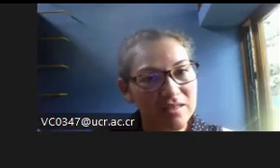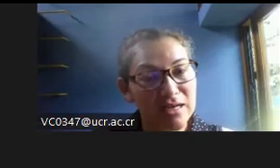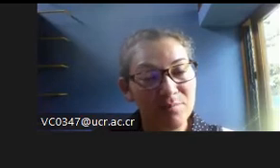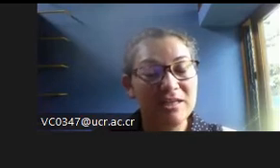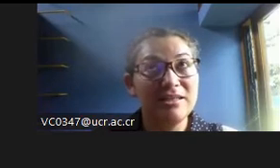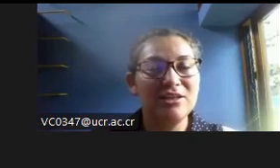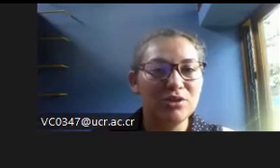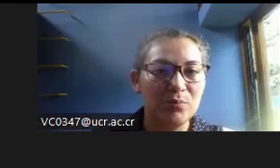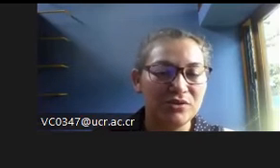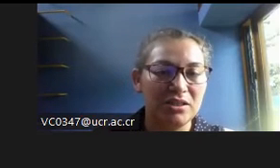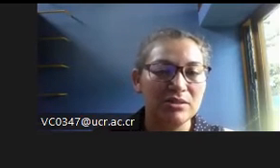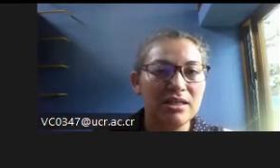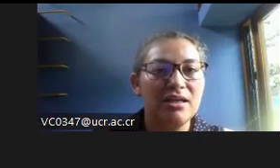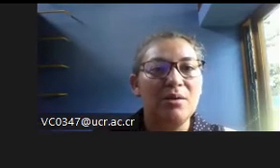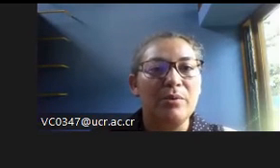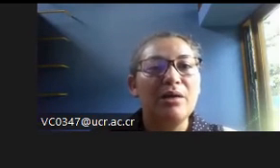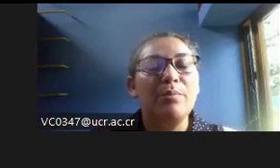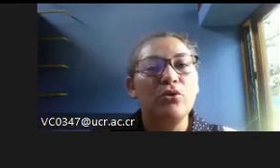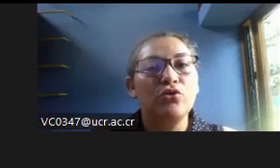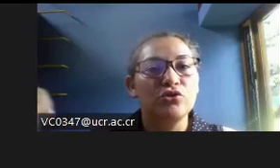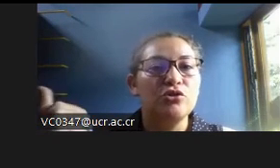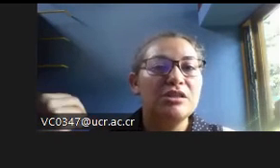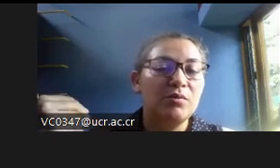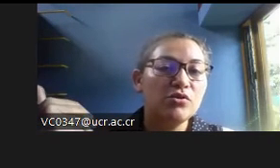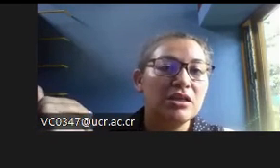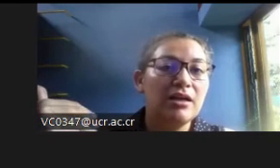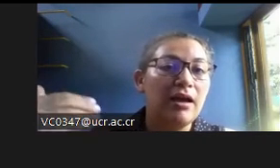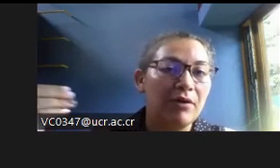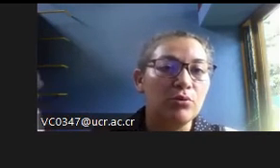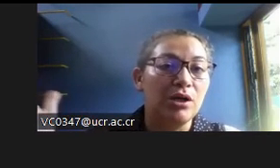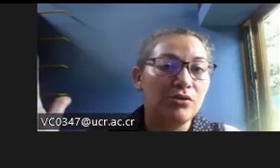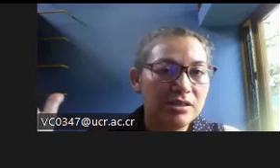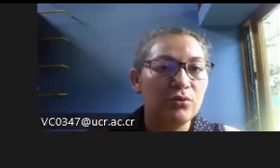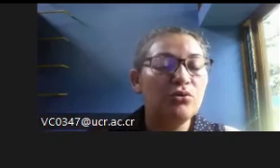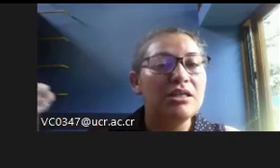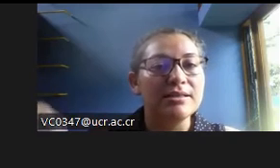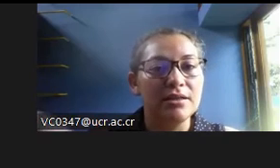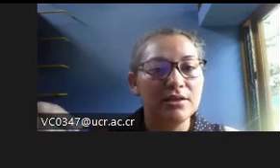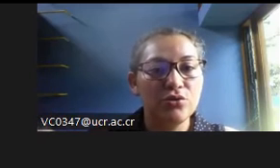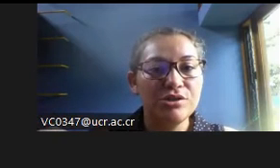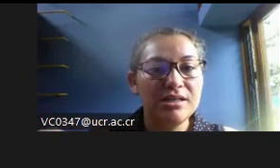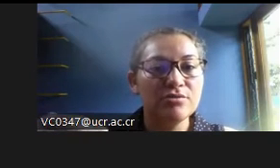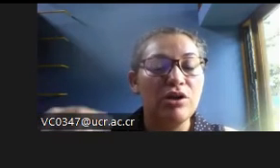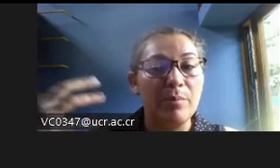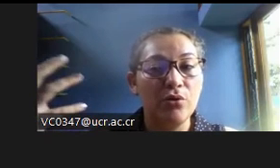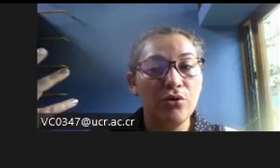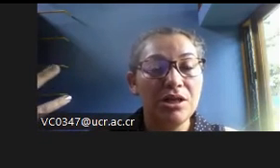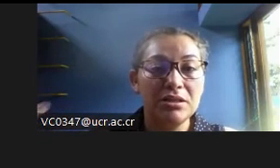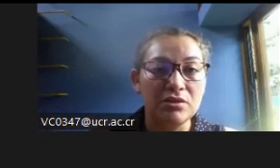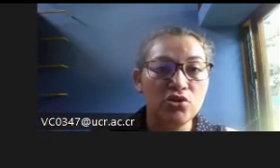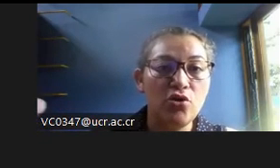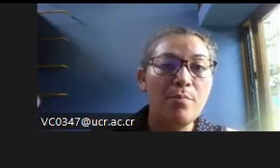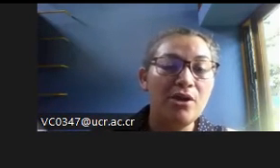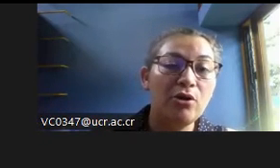¿verdad? Y críticas no tan positivas, ¿verdad? Pero nosotros tenemos que, a ver, curarnos en salud y hacer las cosas con la